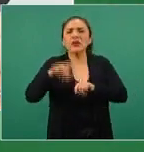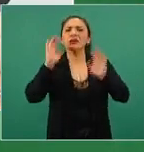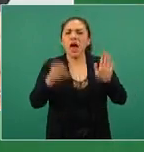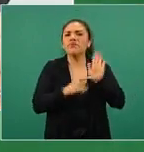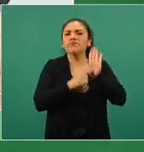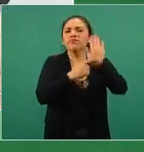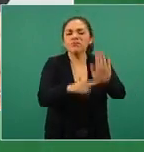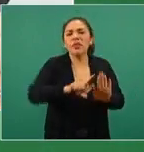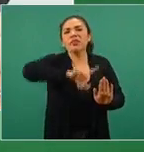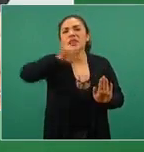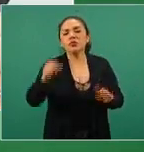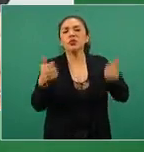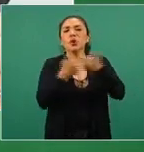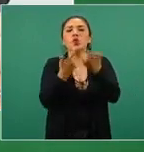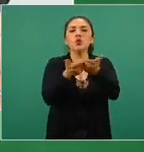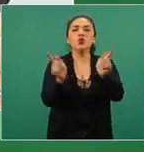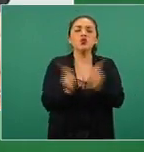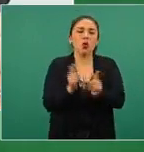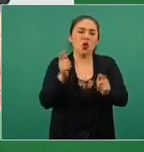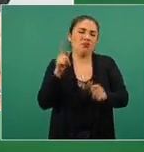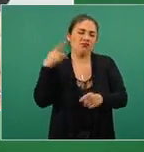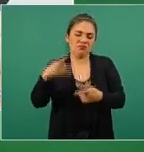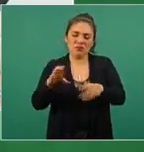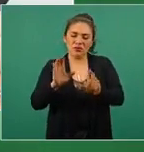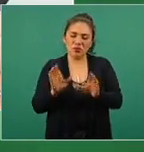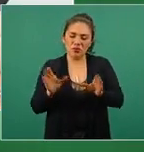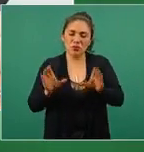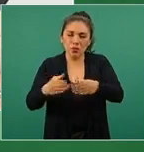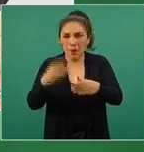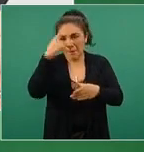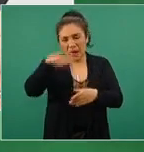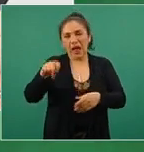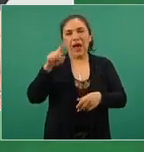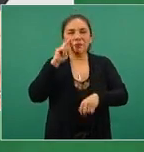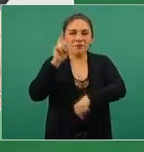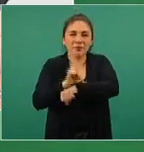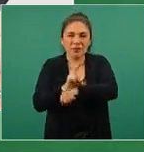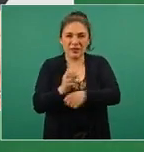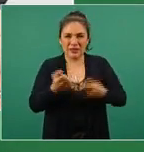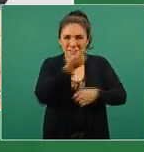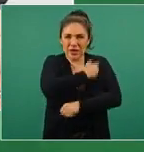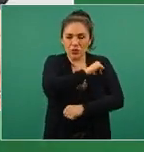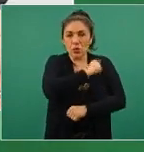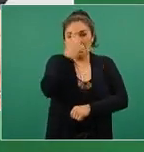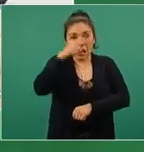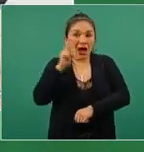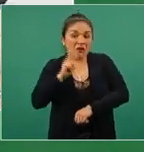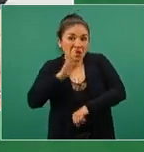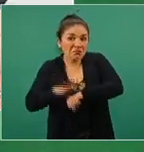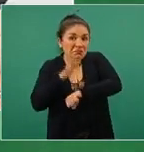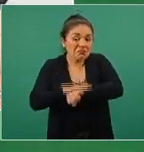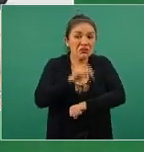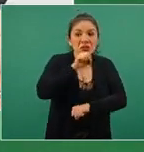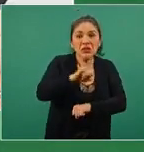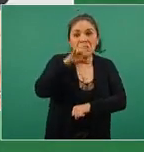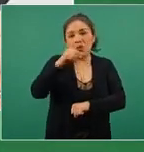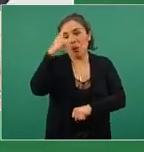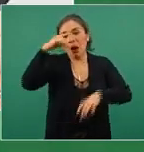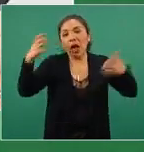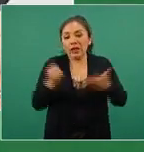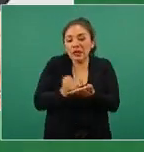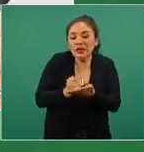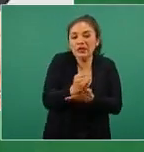presentadas posteriormente al Comité Estatal de Seguridad en Salud para su aprobación o descarte en las diferentes tomas